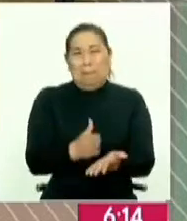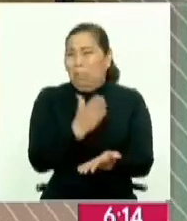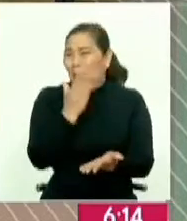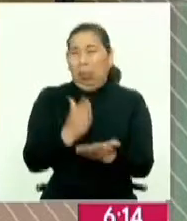desorden